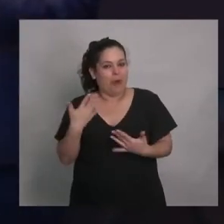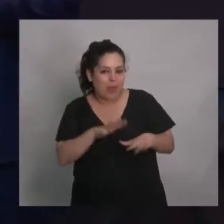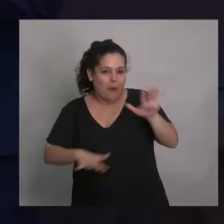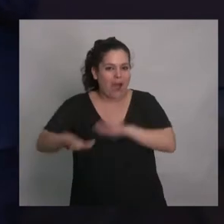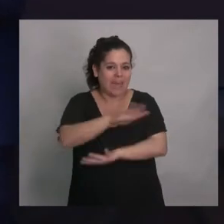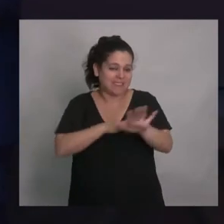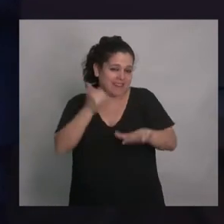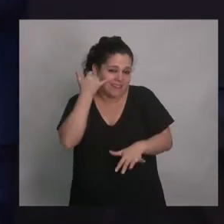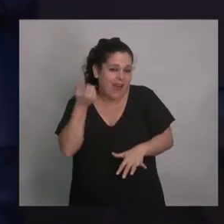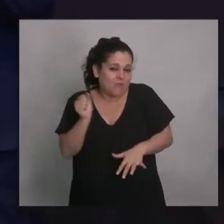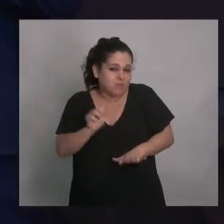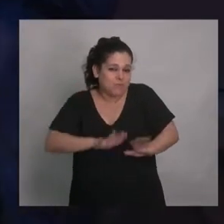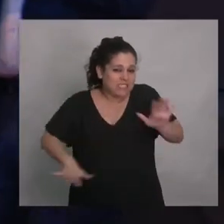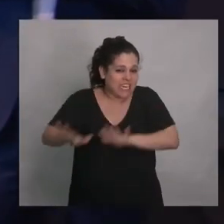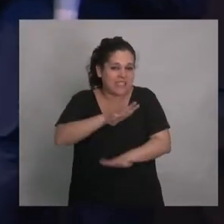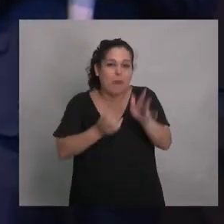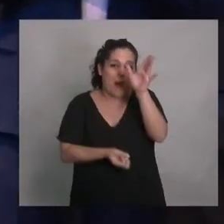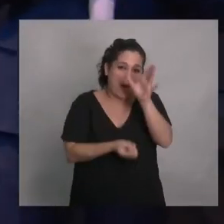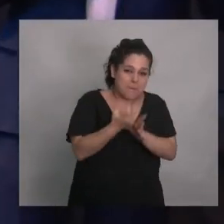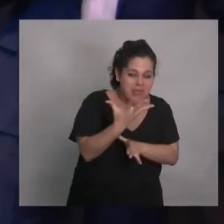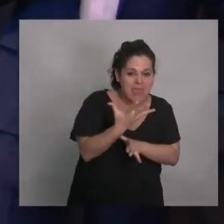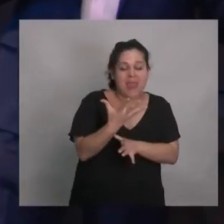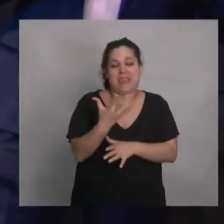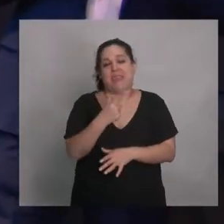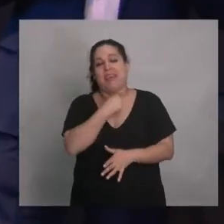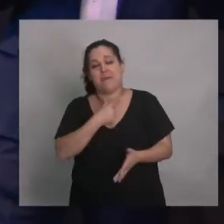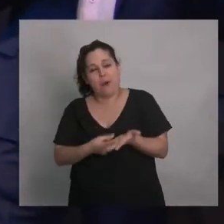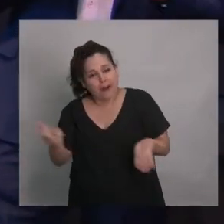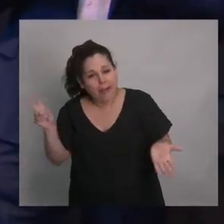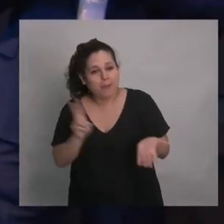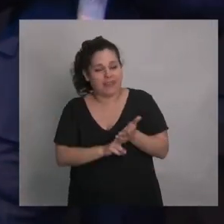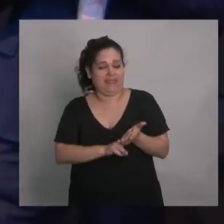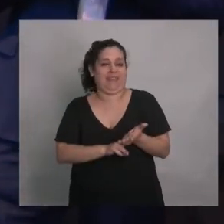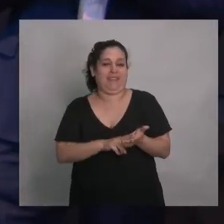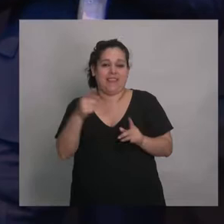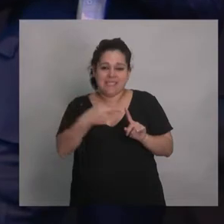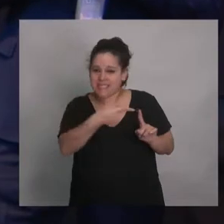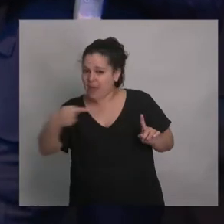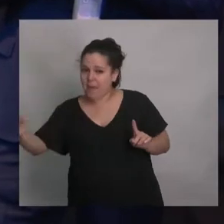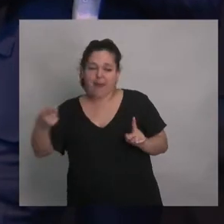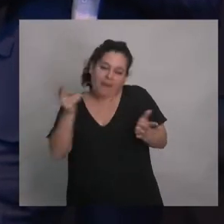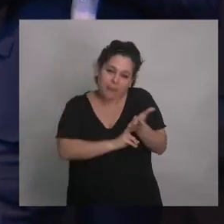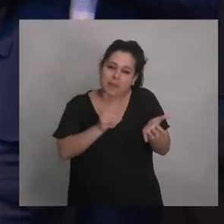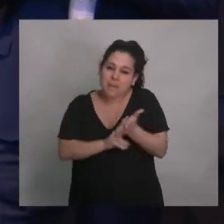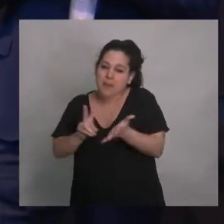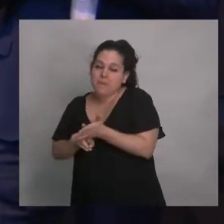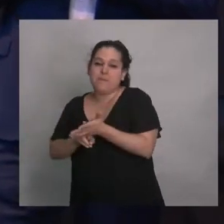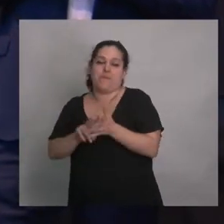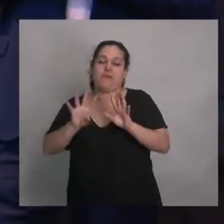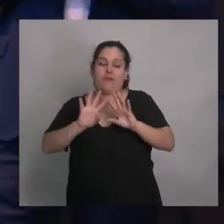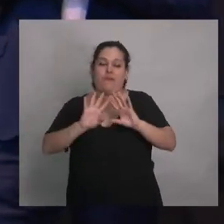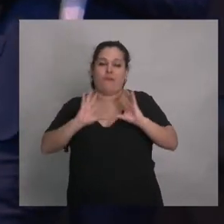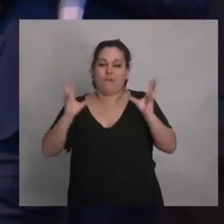hicimos por la mañana y queremos repetir varias veces durante esta semana del foro mundial del